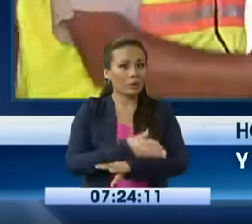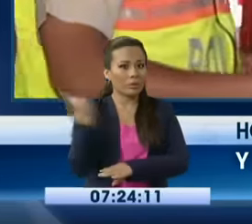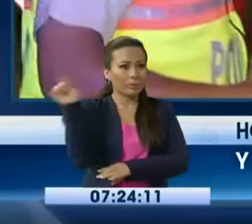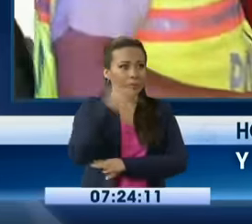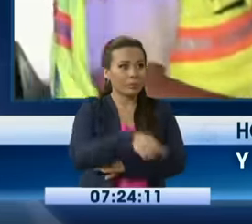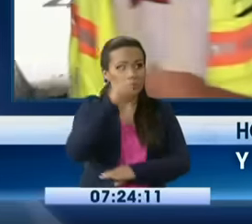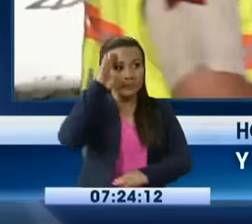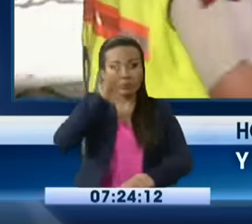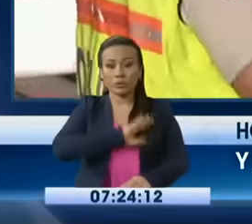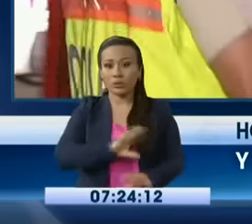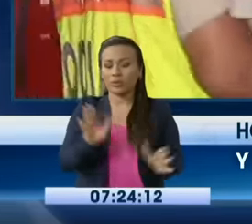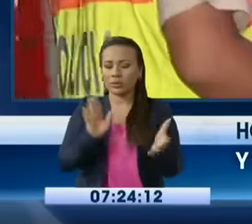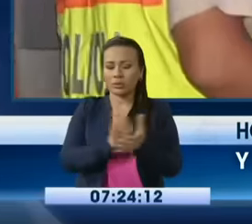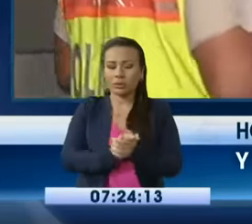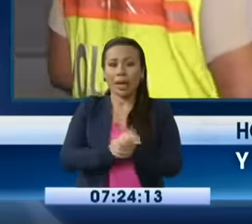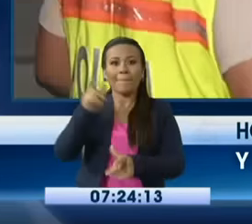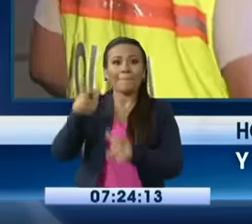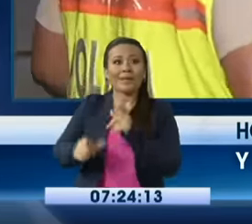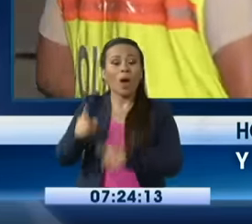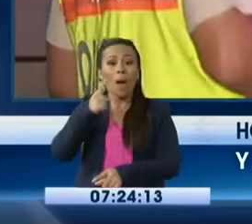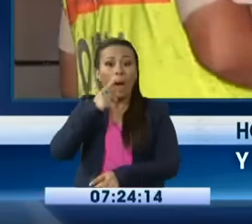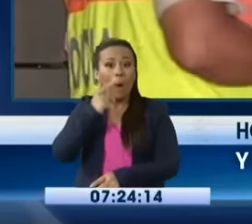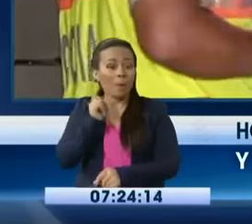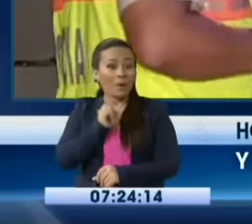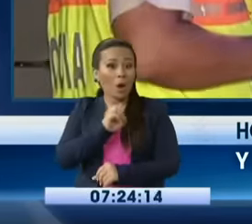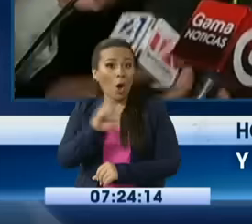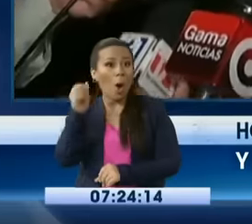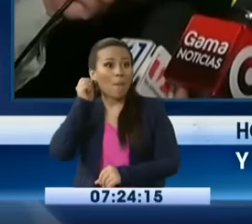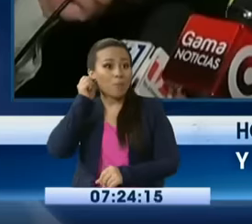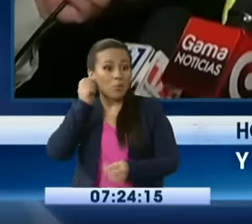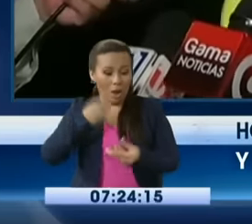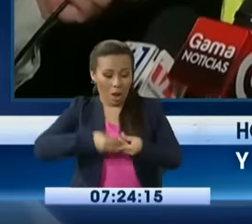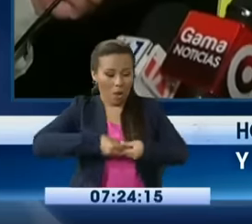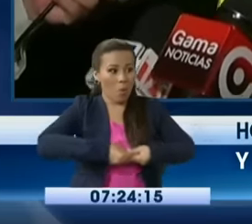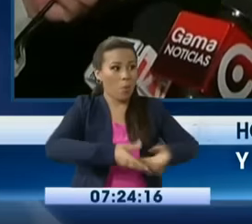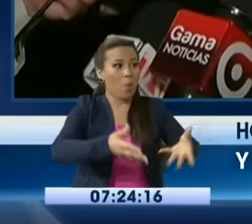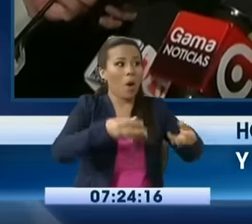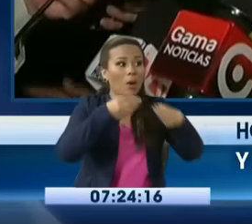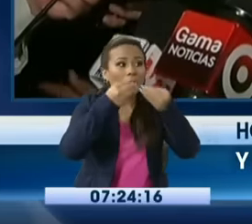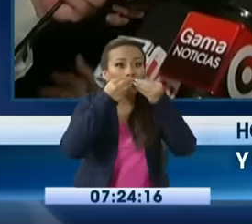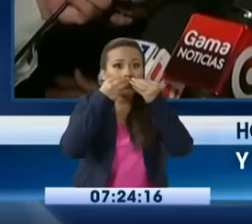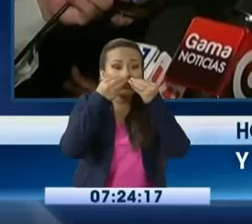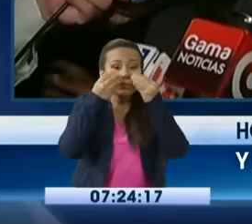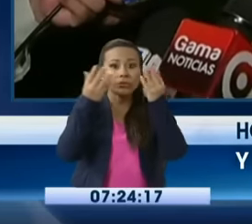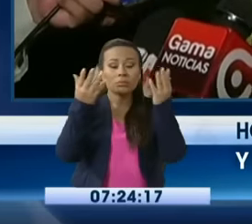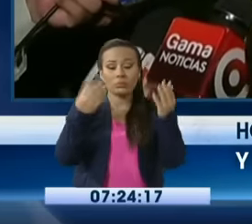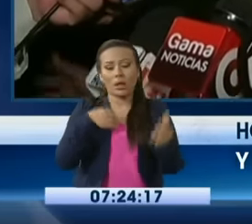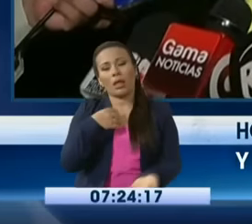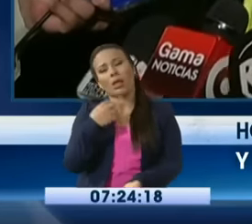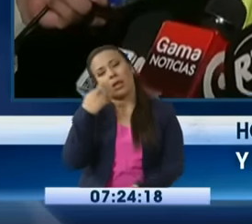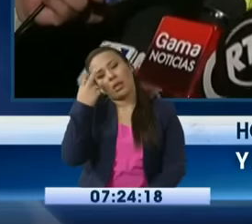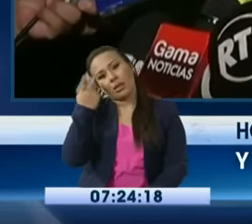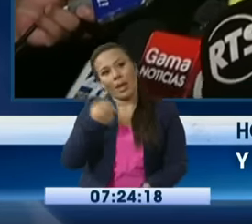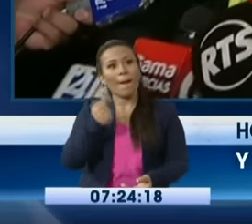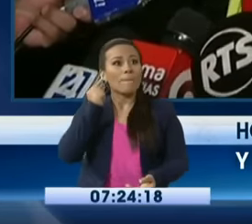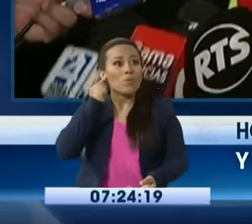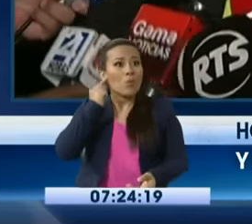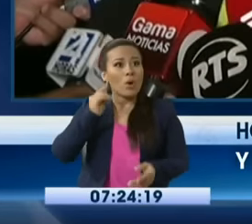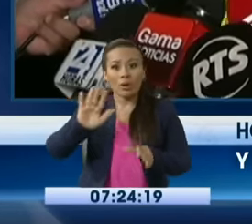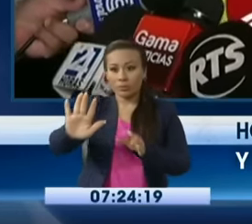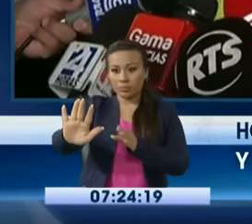escopolaminadores o escopolaminadoras. O dulces sueños. Por ahí andan hechas las dulces y las sueños también. Por eso de lejitos nomás. Está